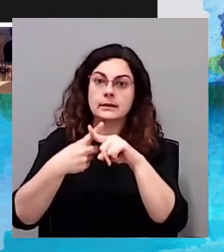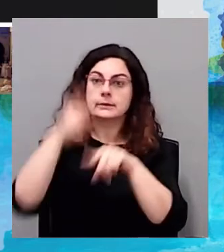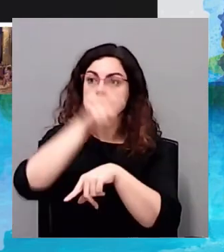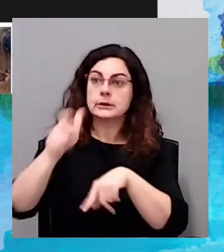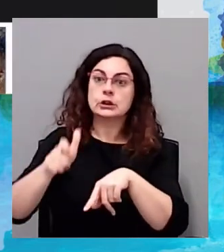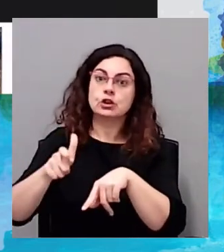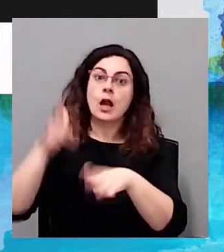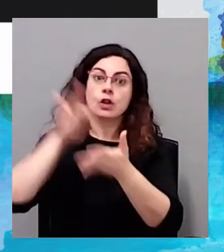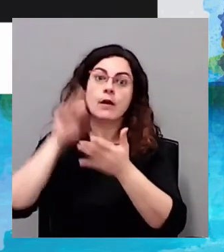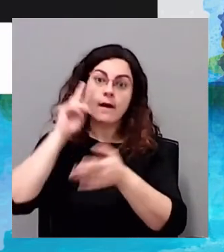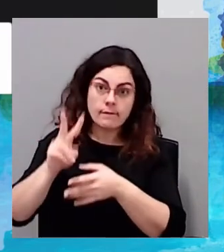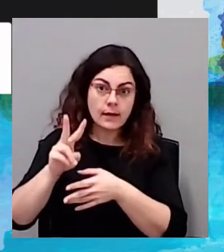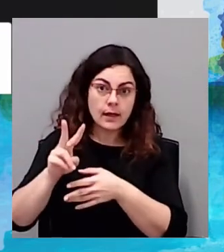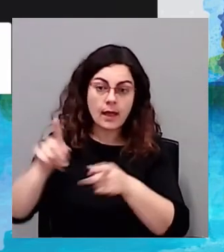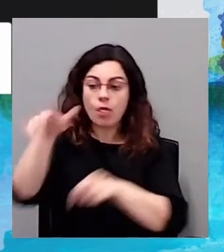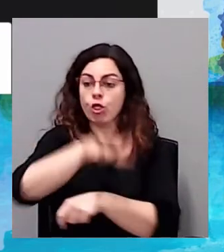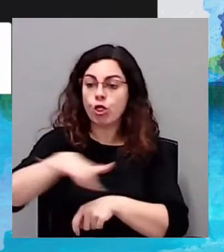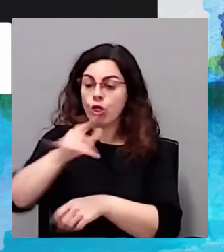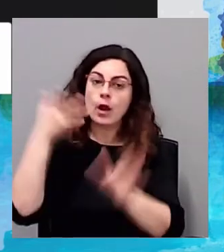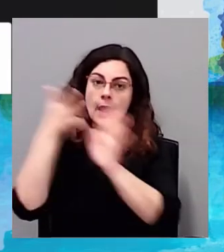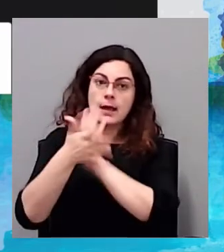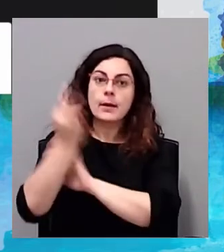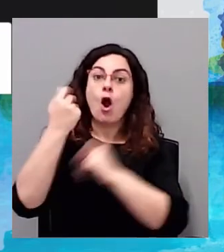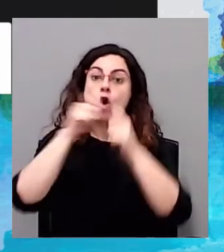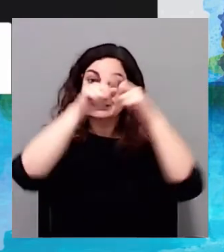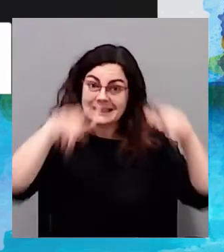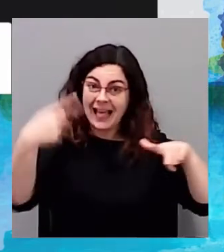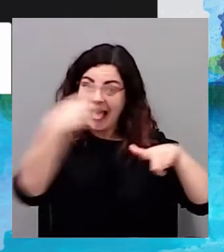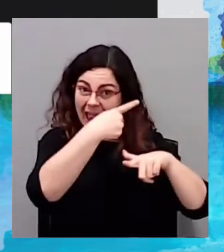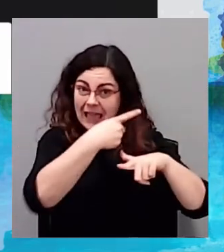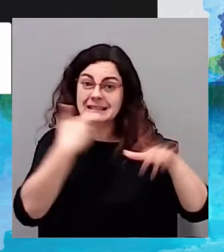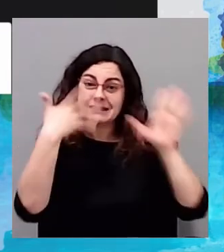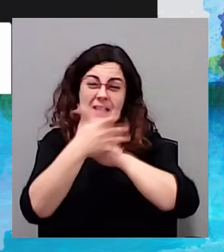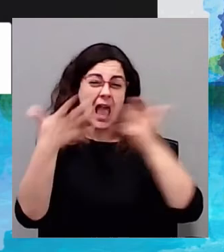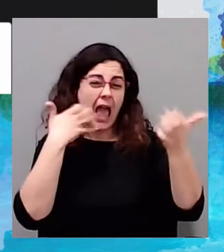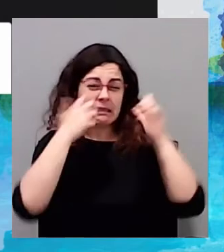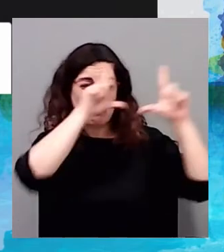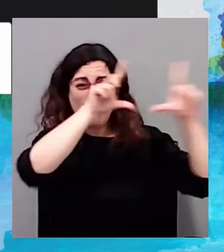O esta otra, en la que casi hay más arte en las paredes